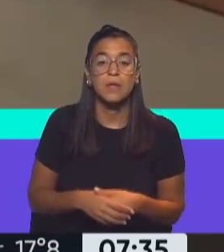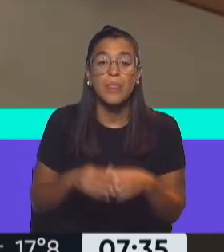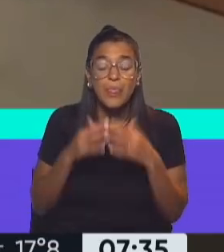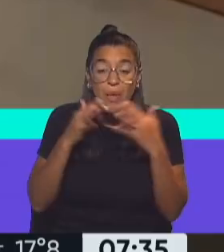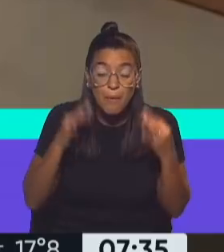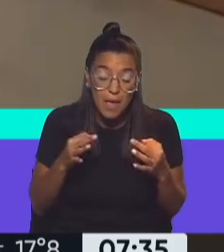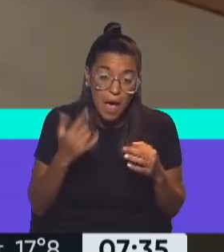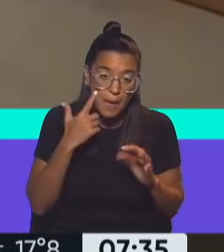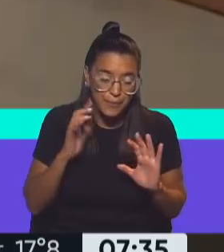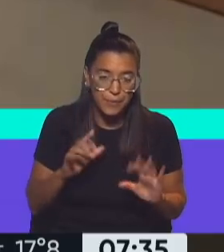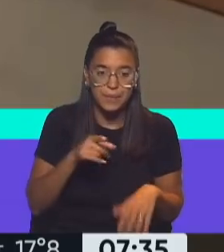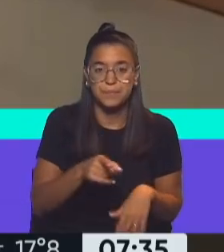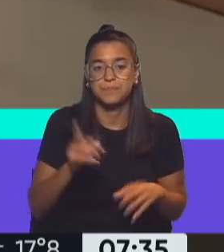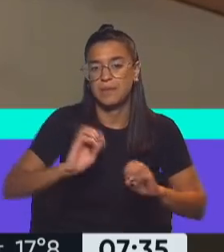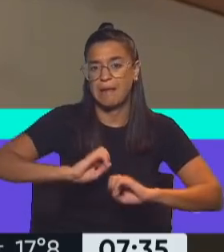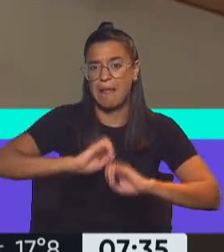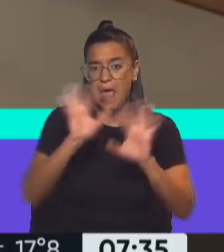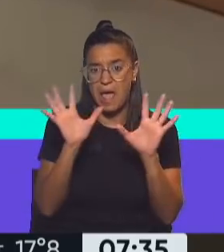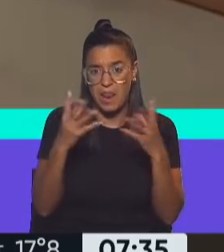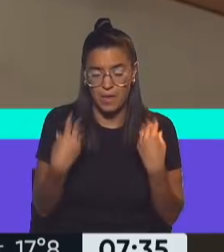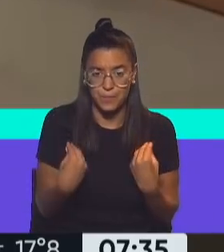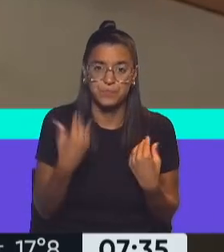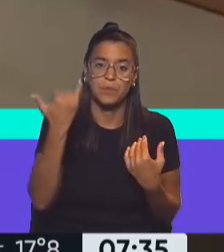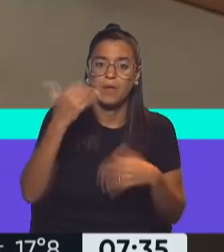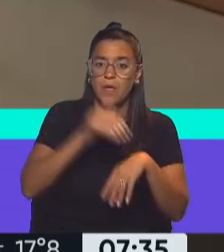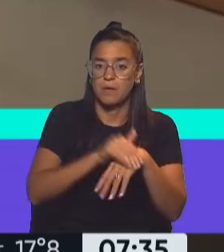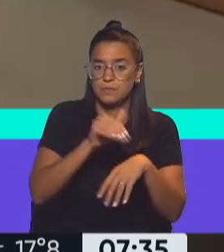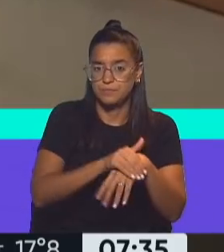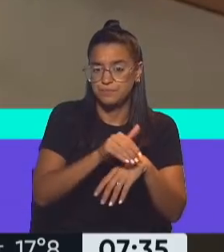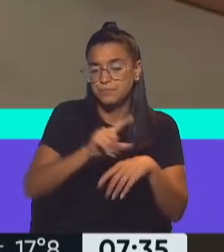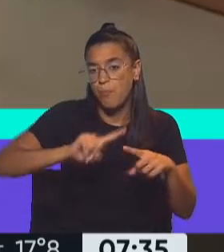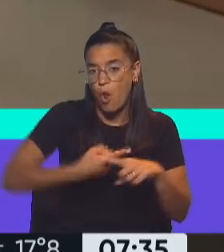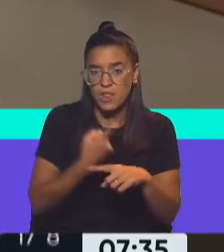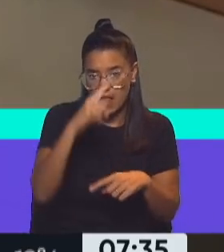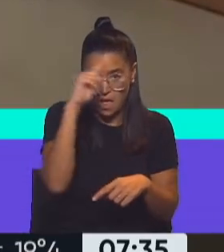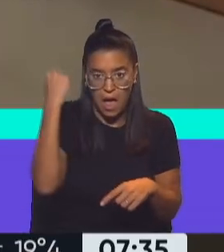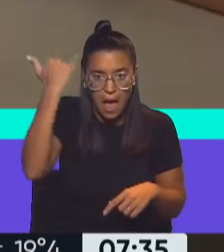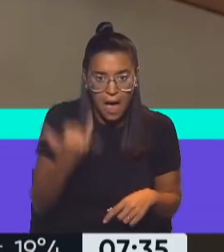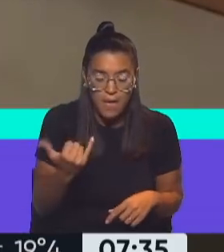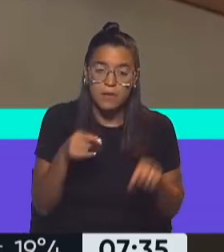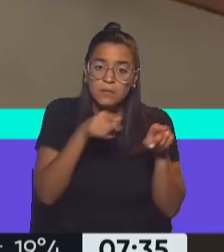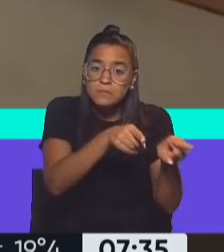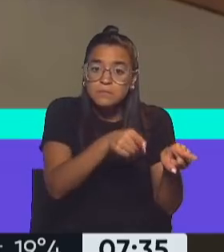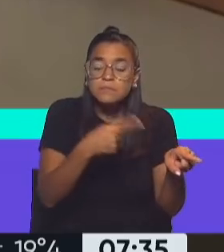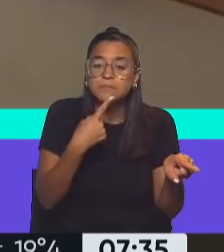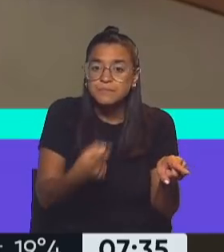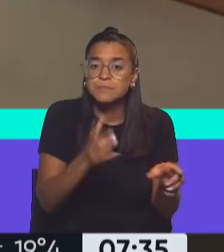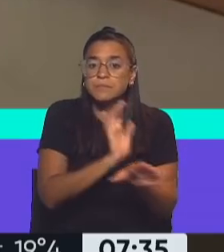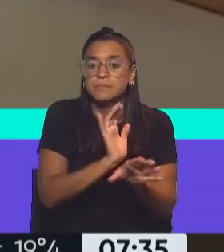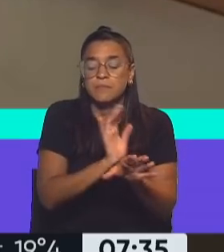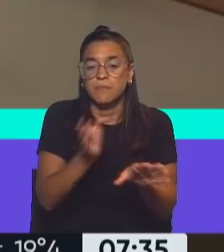Realmente, a ver, surge a las claras de que hay una responsabilidad política nacional. Acá se pusieron al